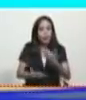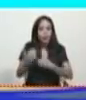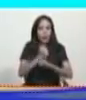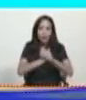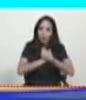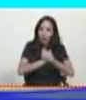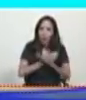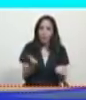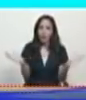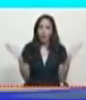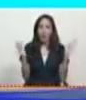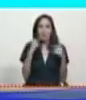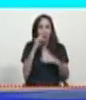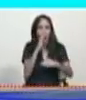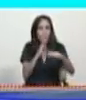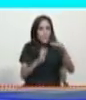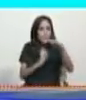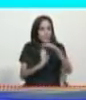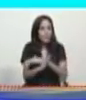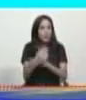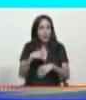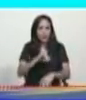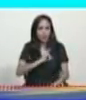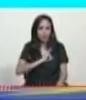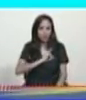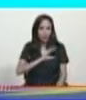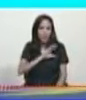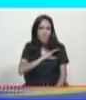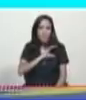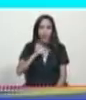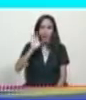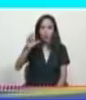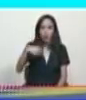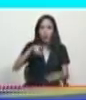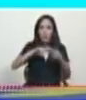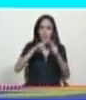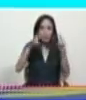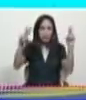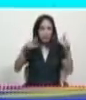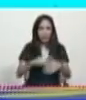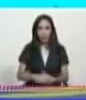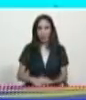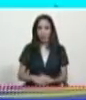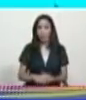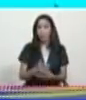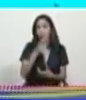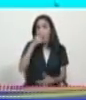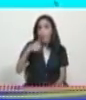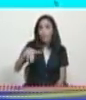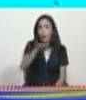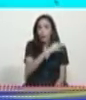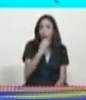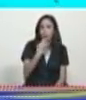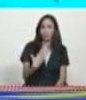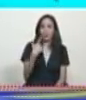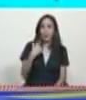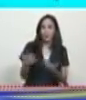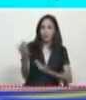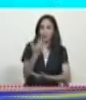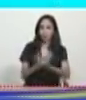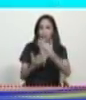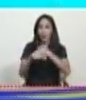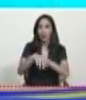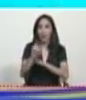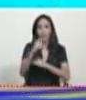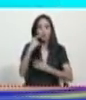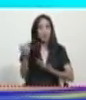amable, noble, patriota, pacífico y pacifista. Un pueblo maravilloso, el pueblo venezolano, que ya